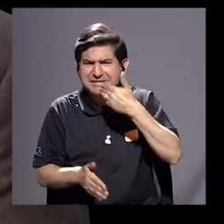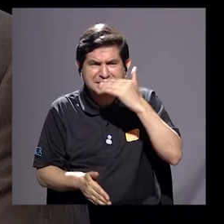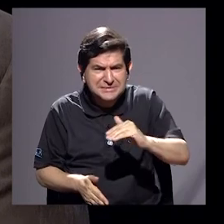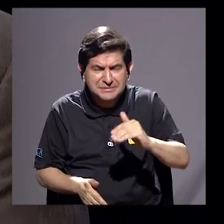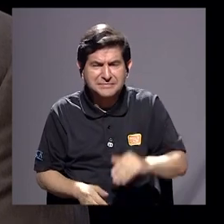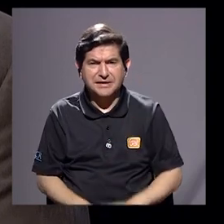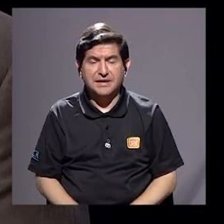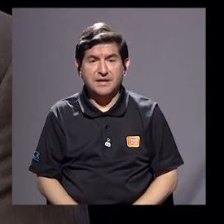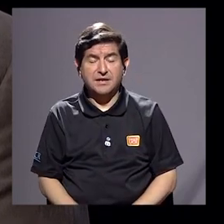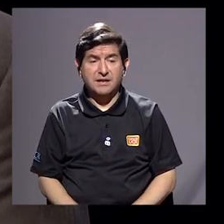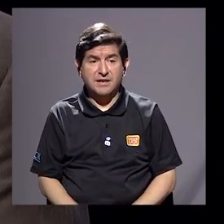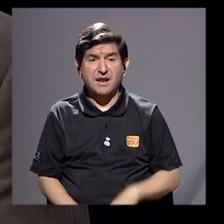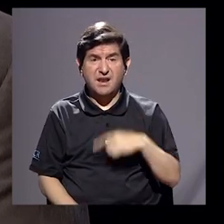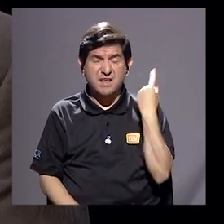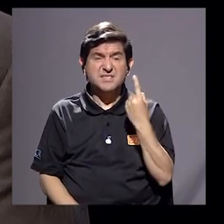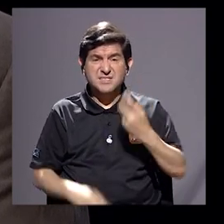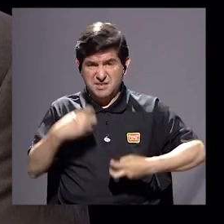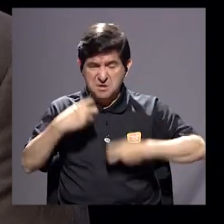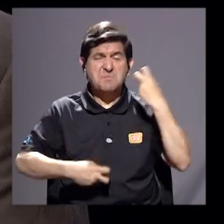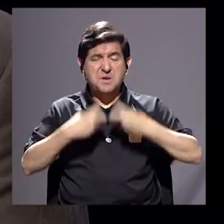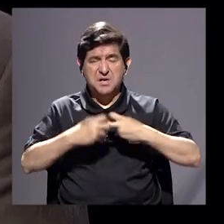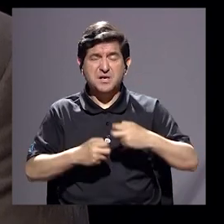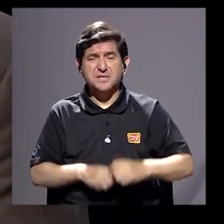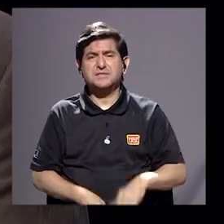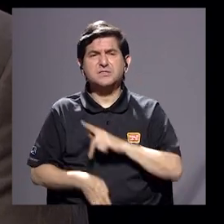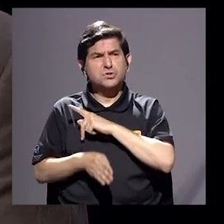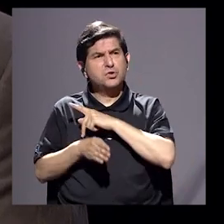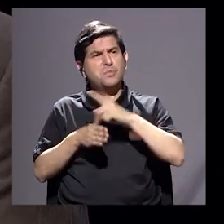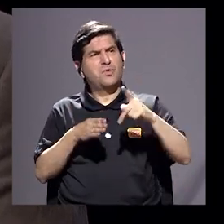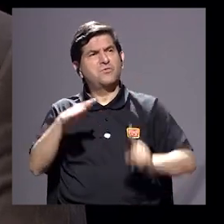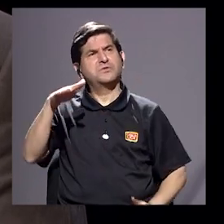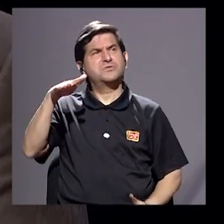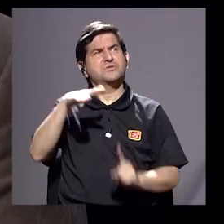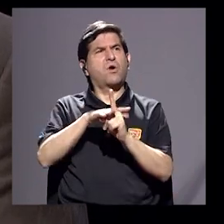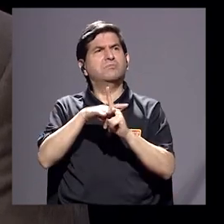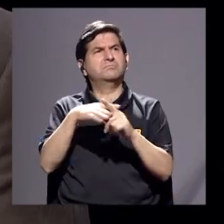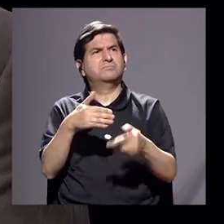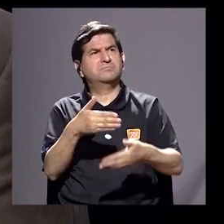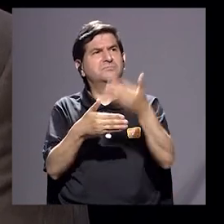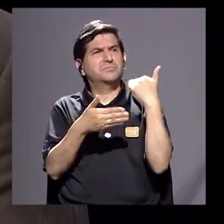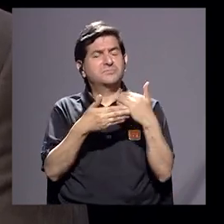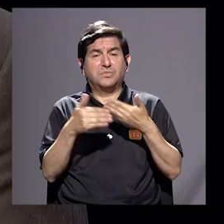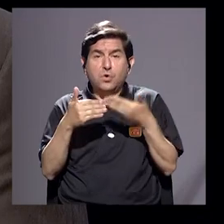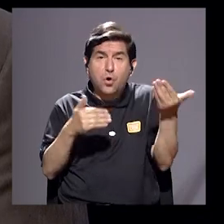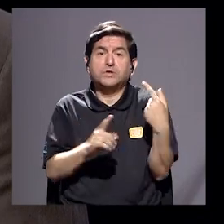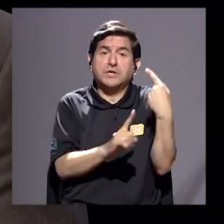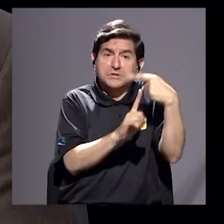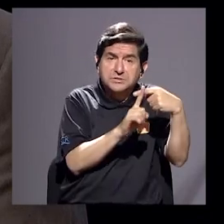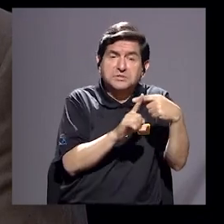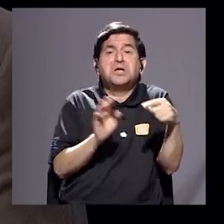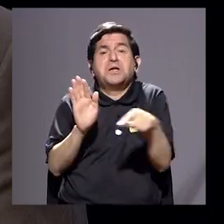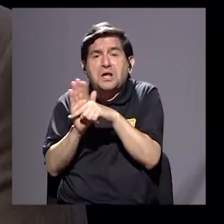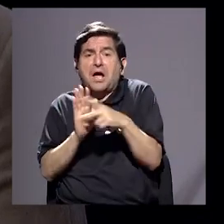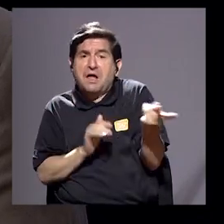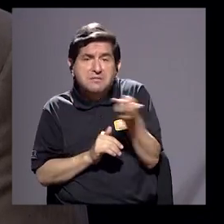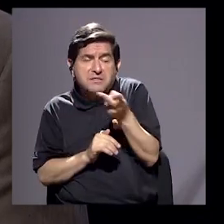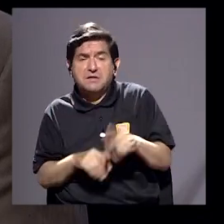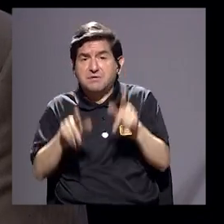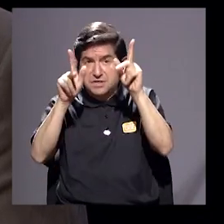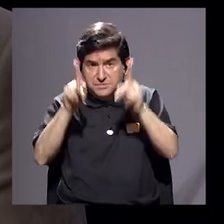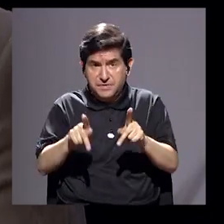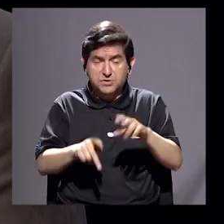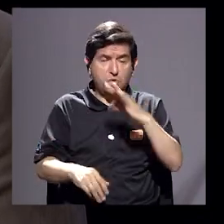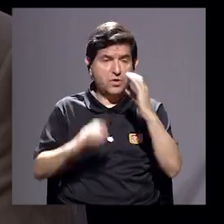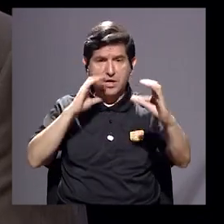crisis en la profesión desde que apareció con sus cosas positivas y cosas negativas hay